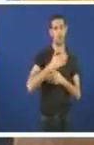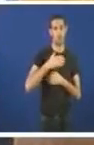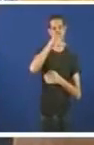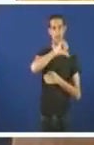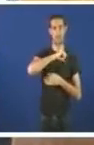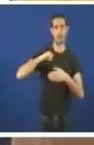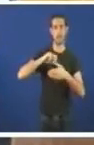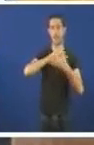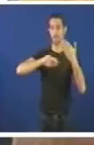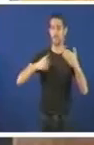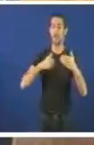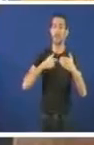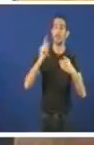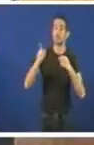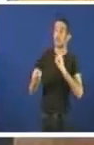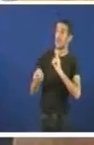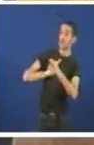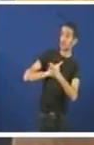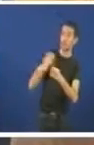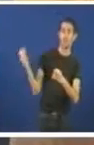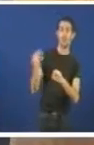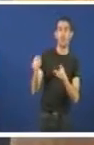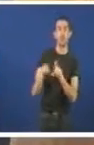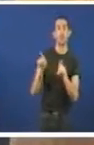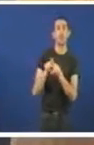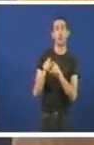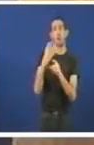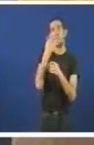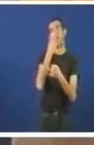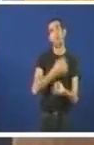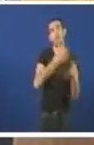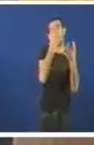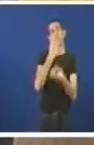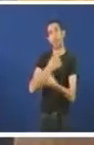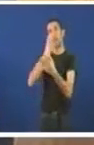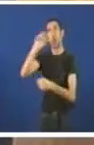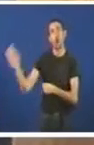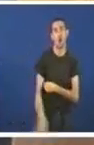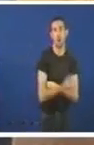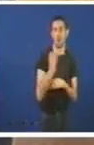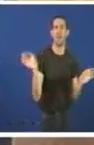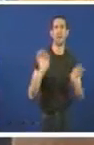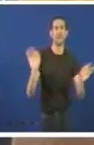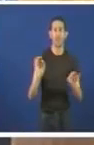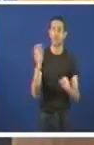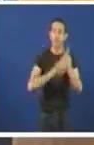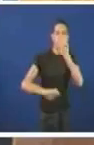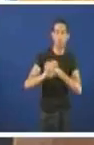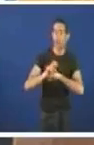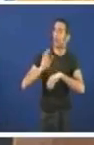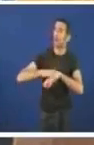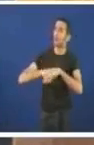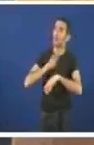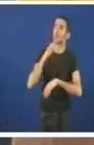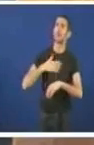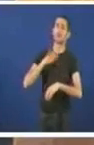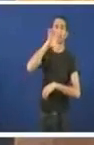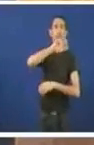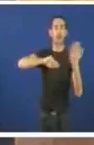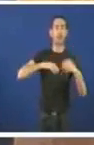por unha vez nas súas respostas, deixe de votar balóns fora, de buscar a quen votarlle a culpa do que lle pasa a este país